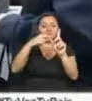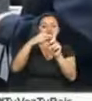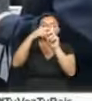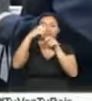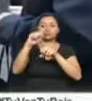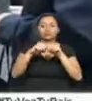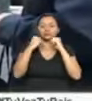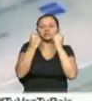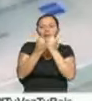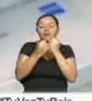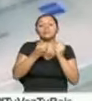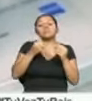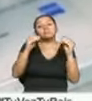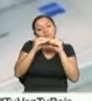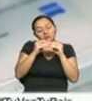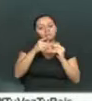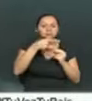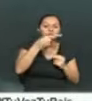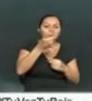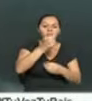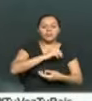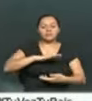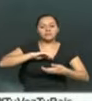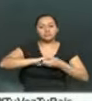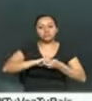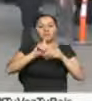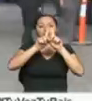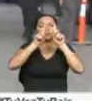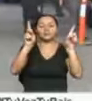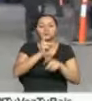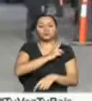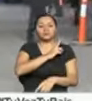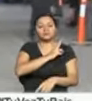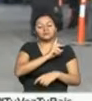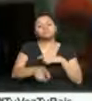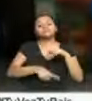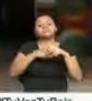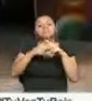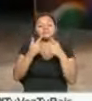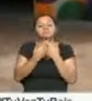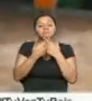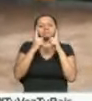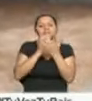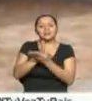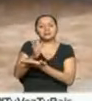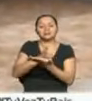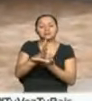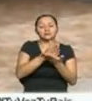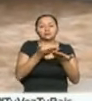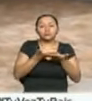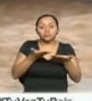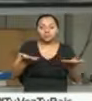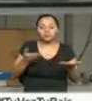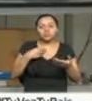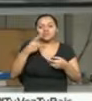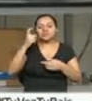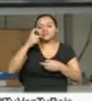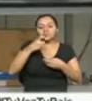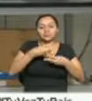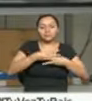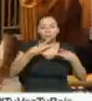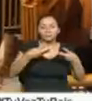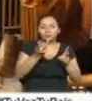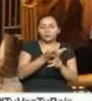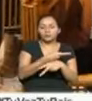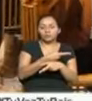apuestan a las alianzas público-privadas entre empresas y universidades, así como la liberación del acceso a materias primas y bienes de capital, al